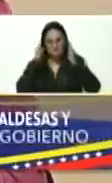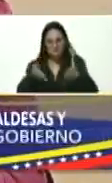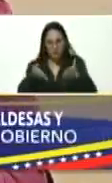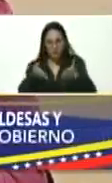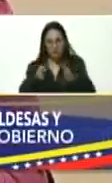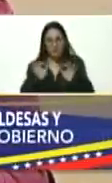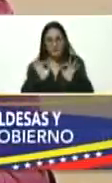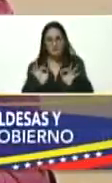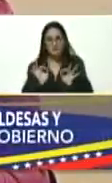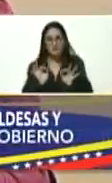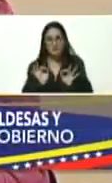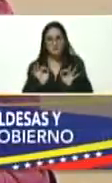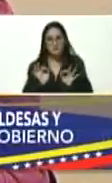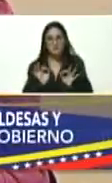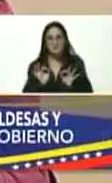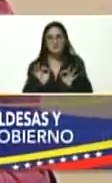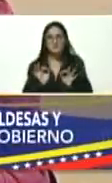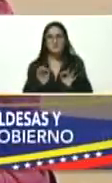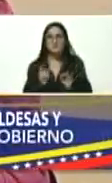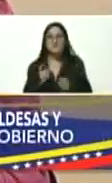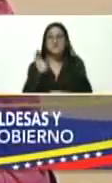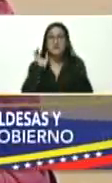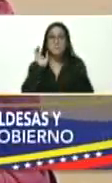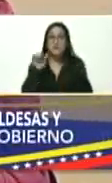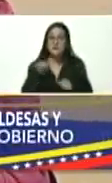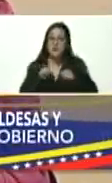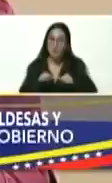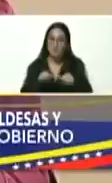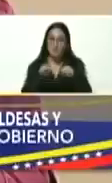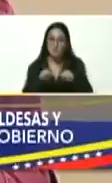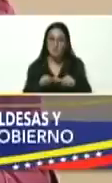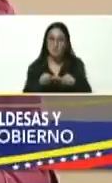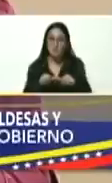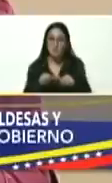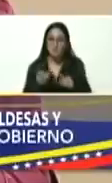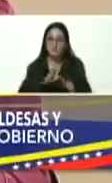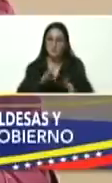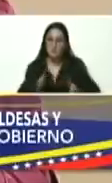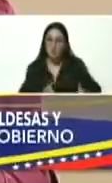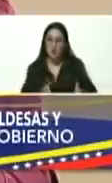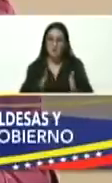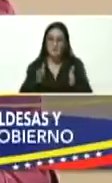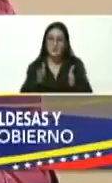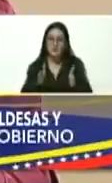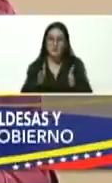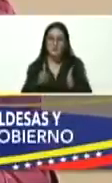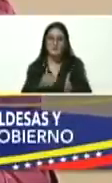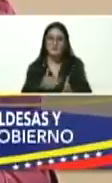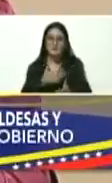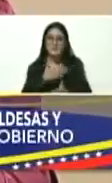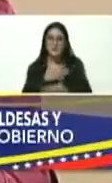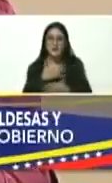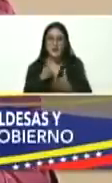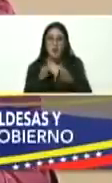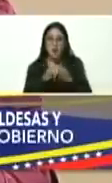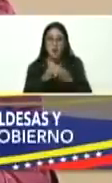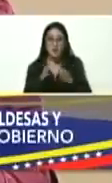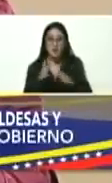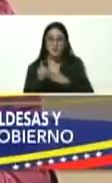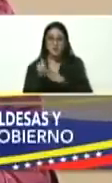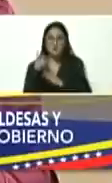que la patria continúa su camino y como gran colectivo de dirección